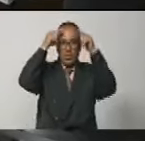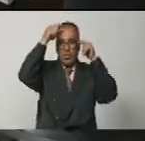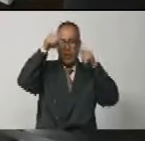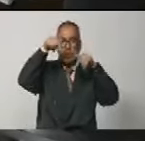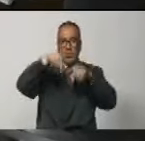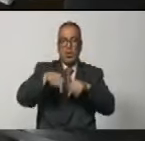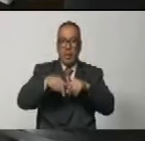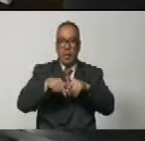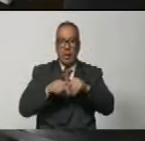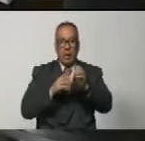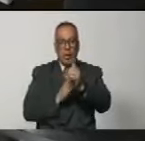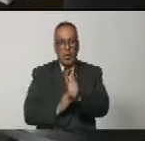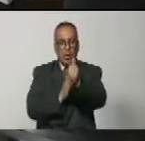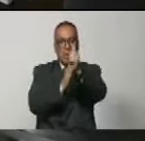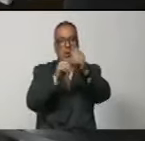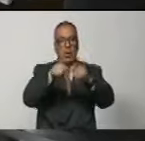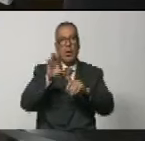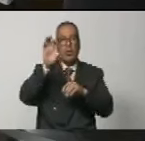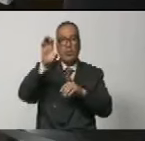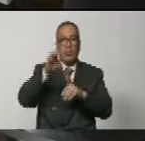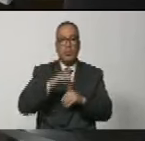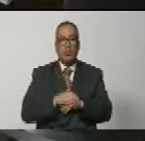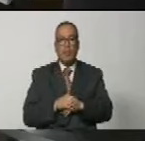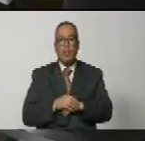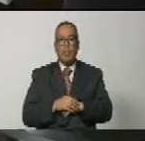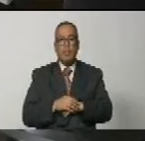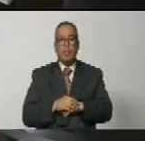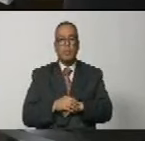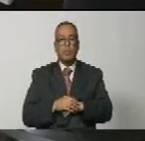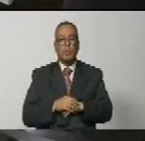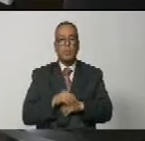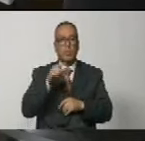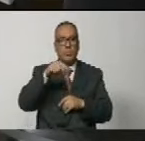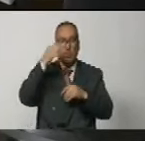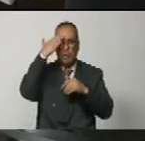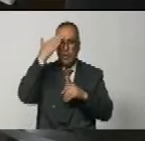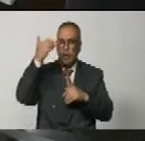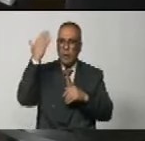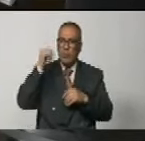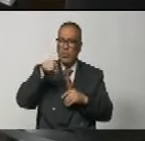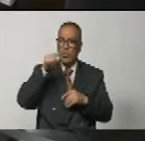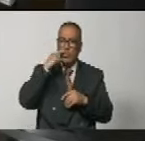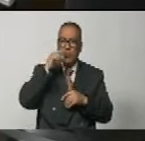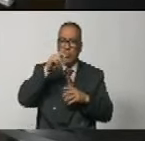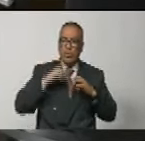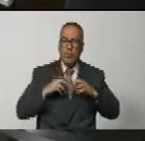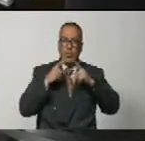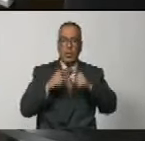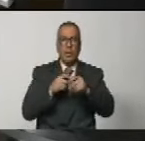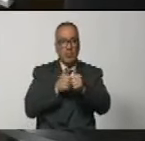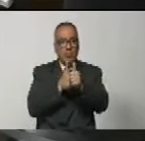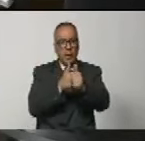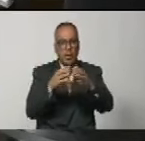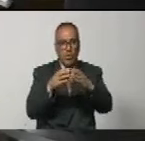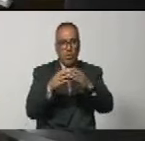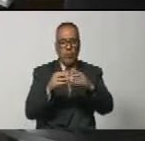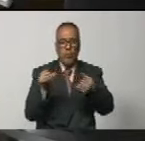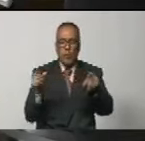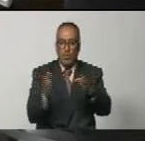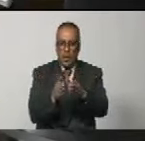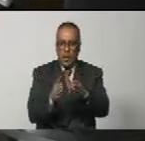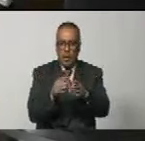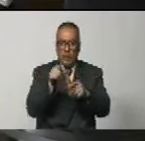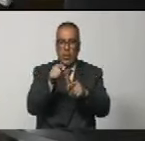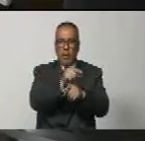Chávez a regir los destinos de esta patria. No se me olvida, una vez perseguimos un grupo muy pequeño de